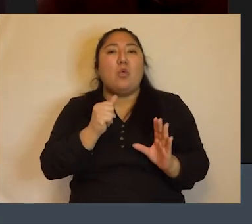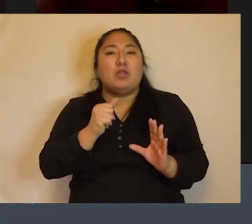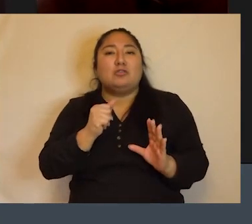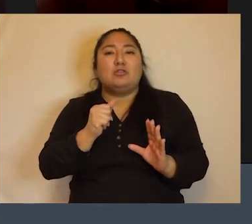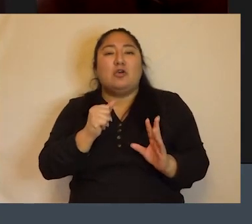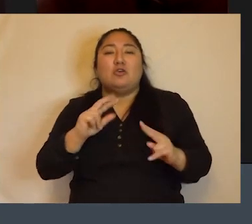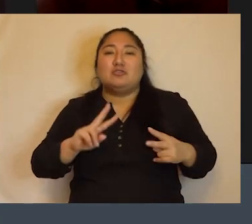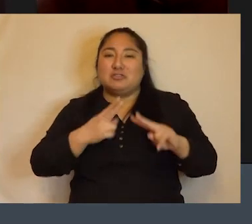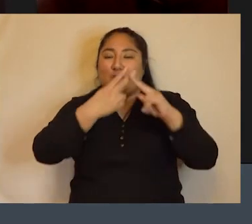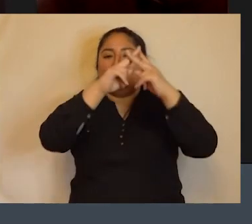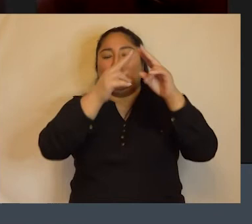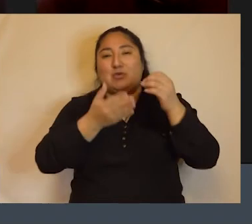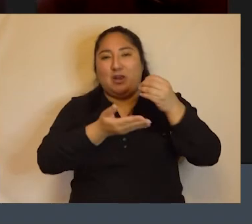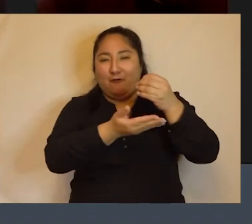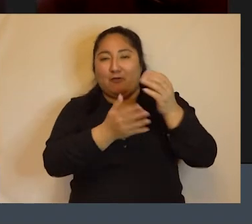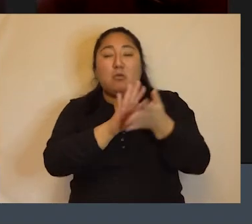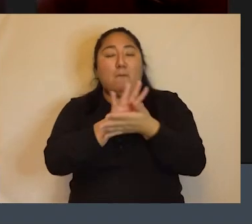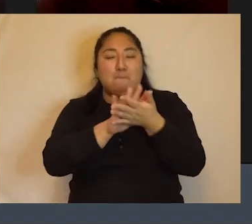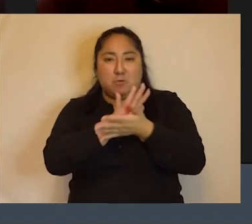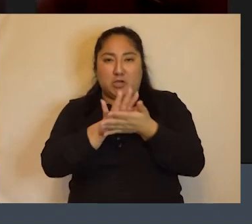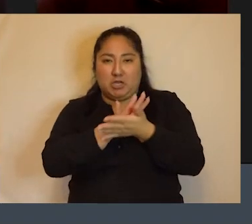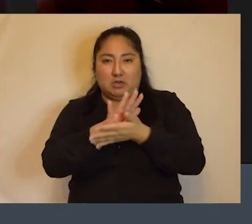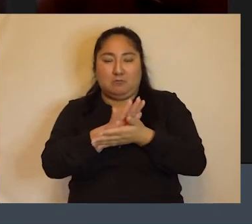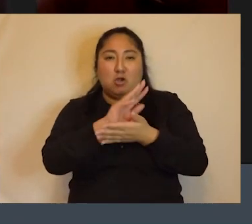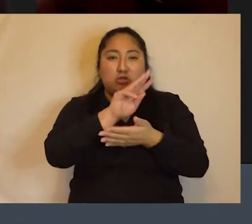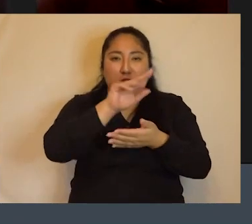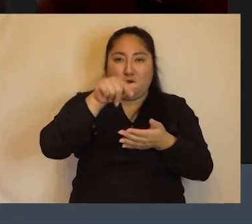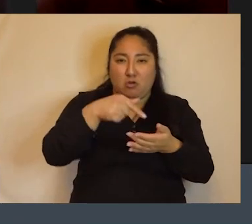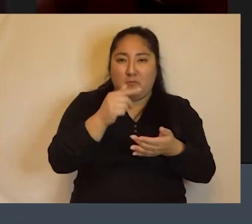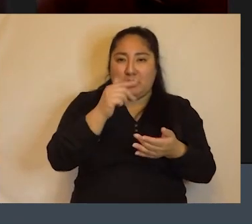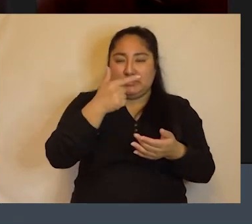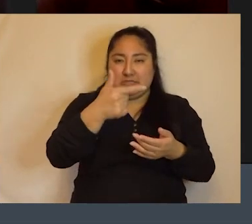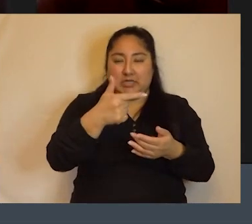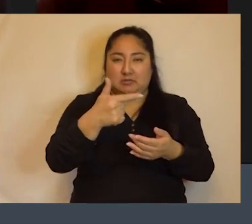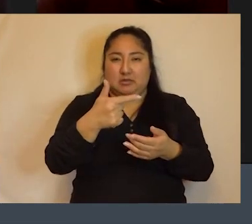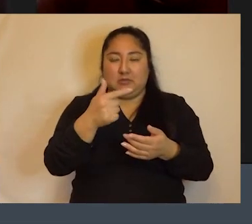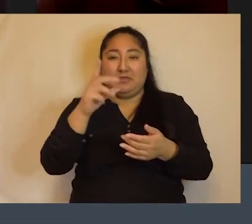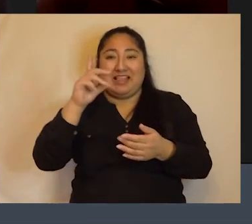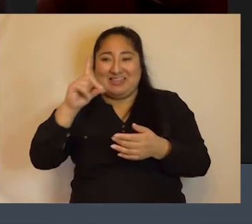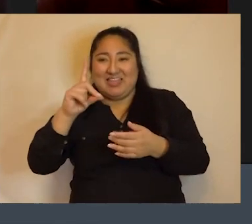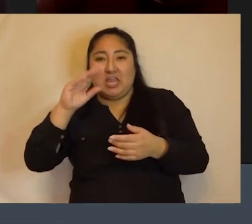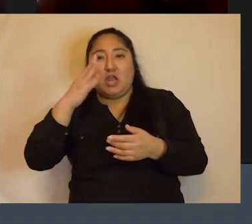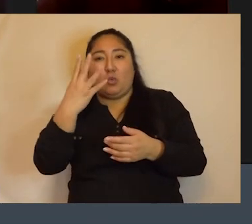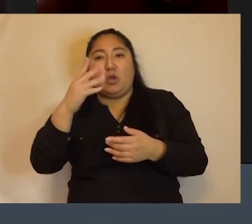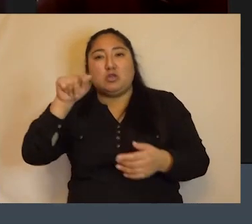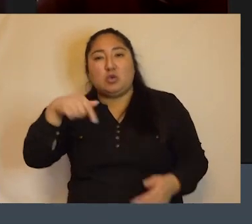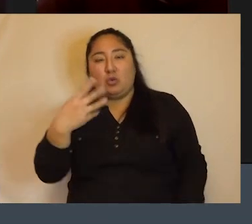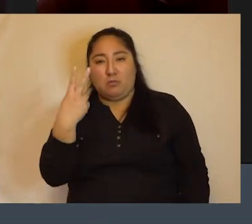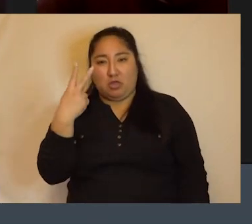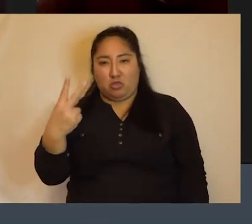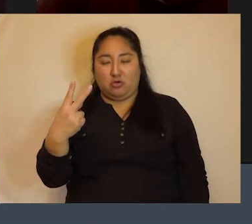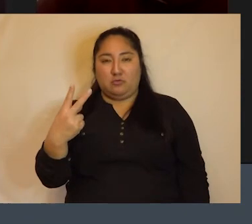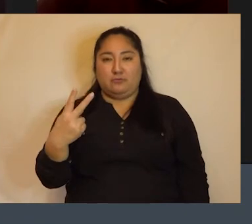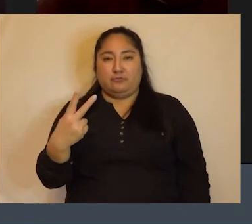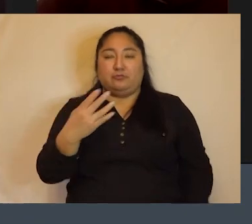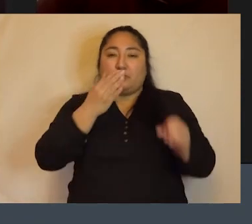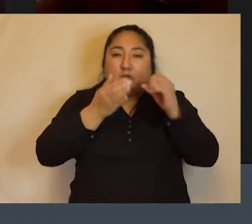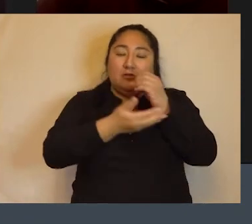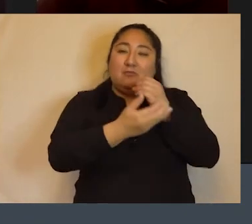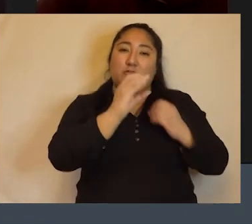para cuánto están construidos los fondos. Fondo E, 3,7. Fondo D,